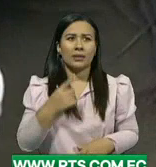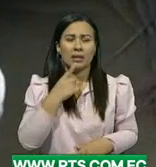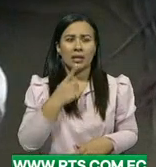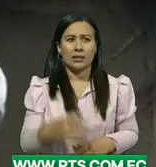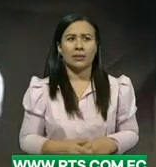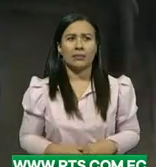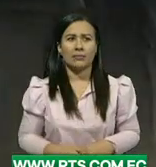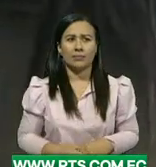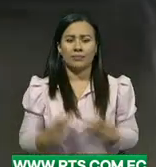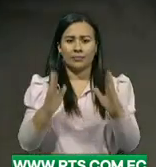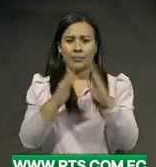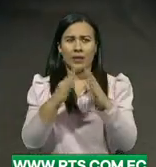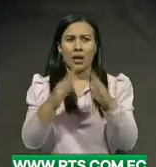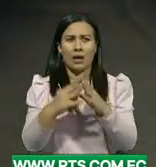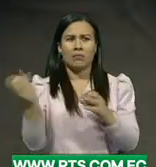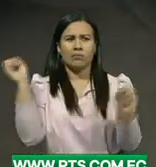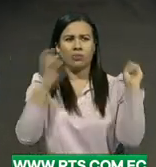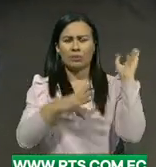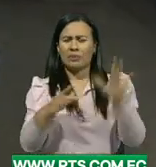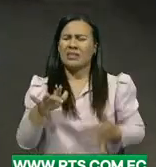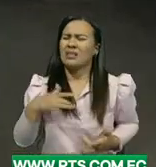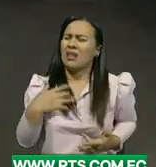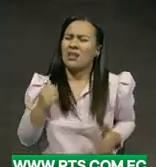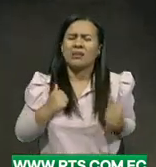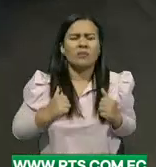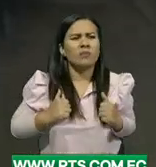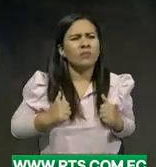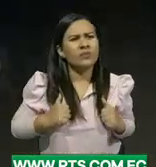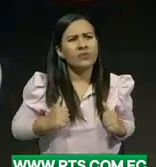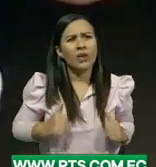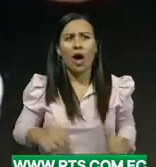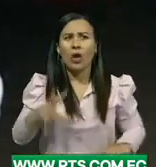obviamente nuestra vivienda. En ese sentido,